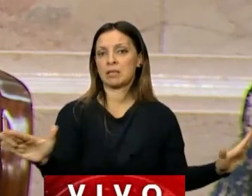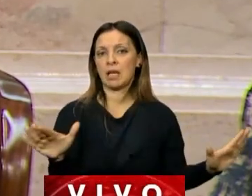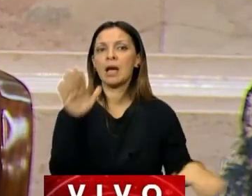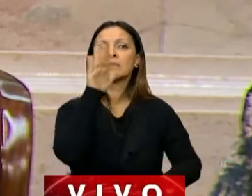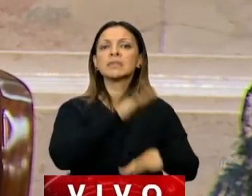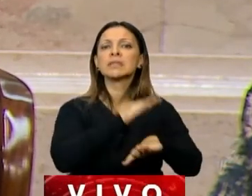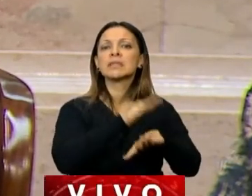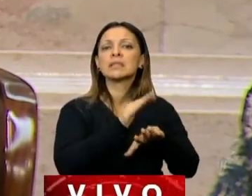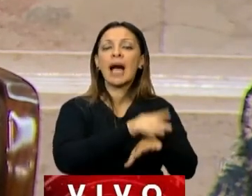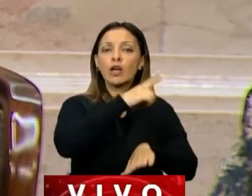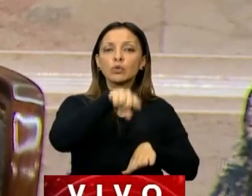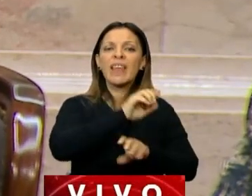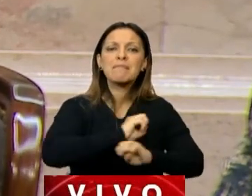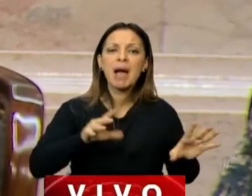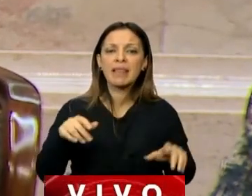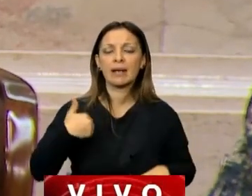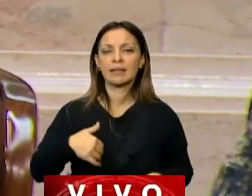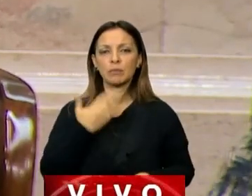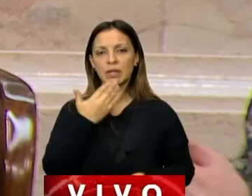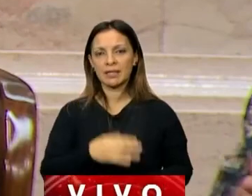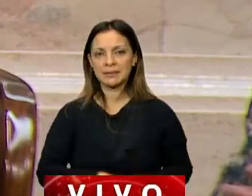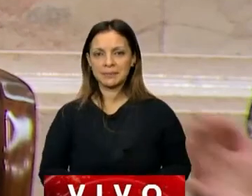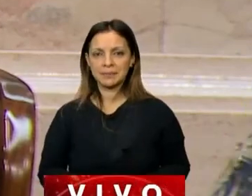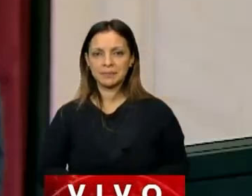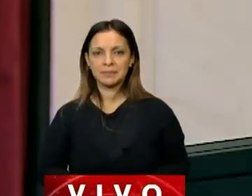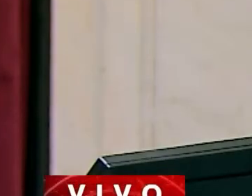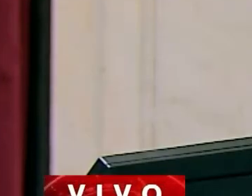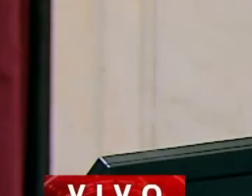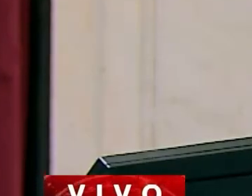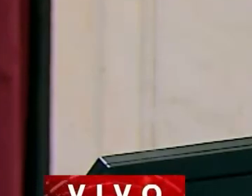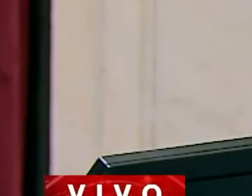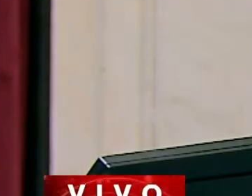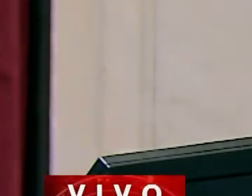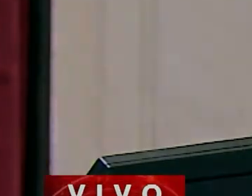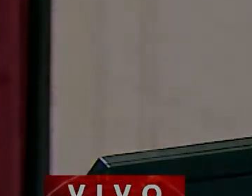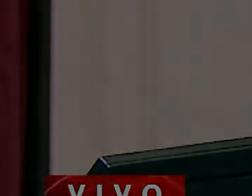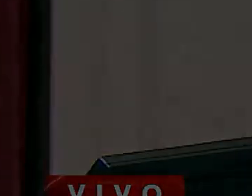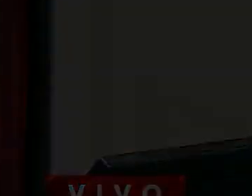todo el mal que le están haciendo a la Argentina. Muchas gracias, presidente. Gracias, diputado.